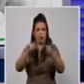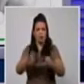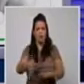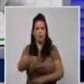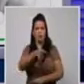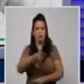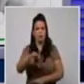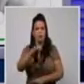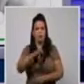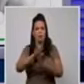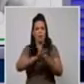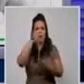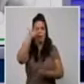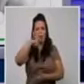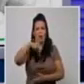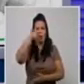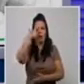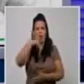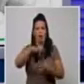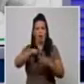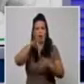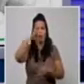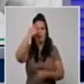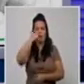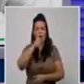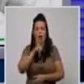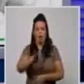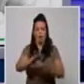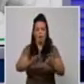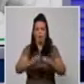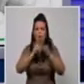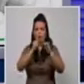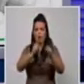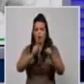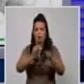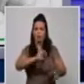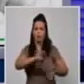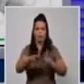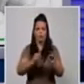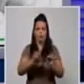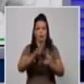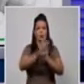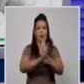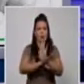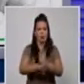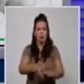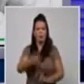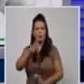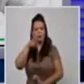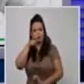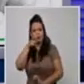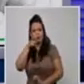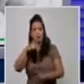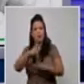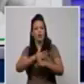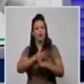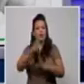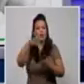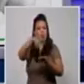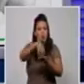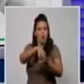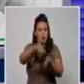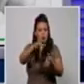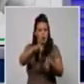las autoridades sanitarias refuerzan las medidas restrictivas y de vigilancia en 3 de los 5 consejos populares que presentan la